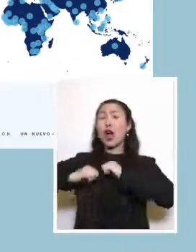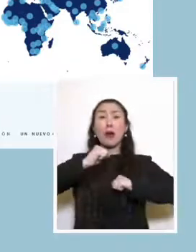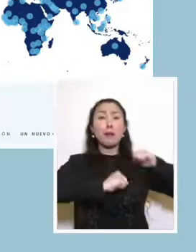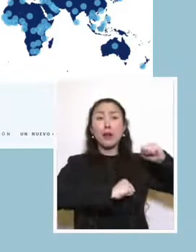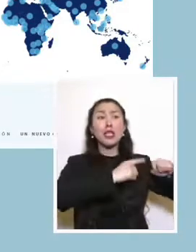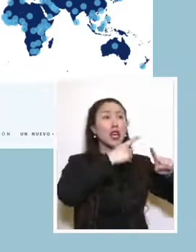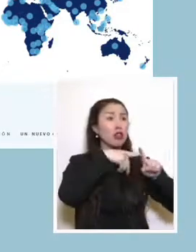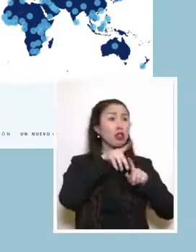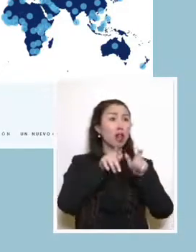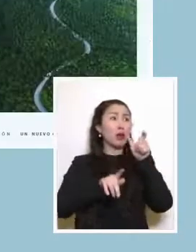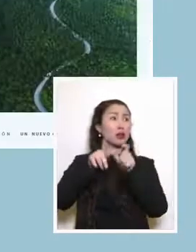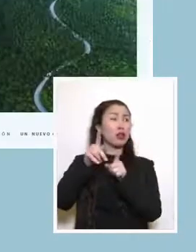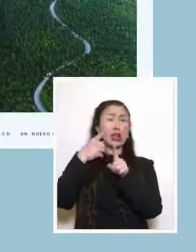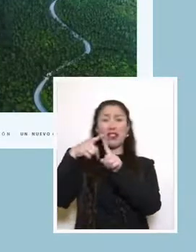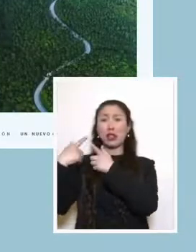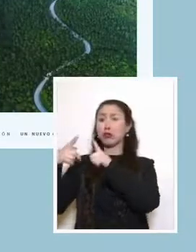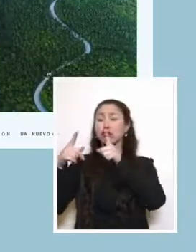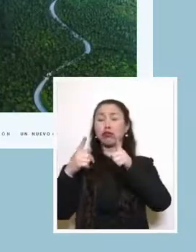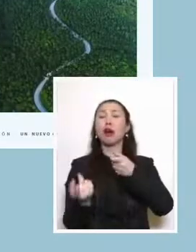otros actores.